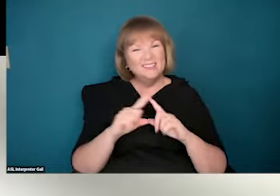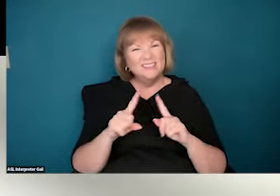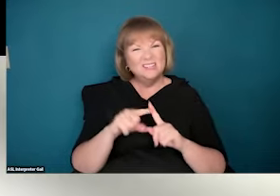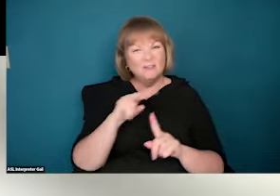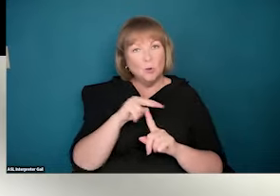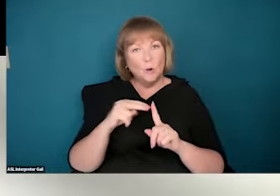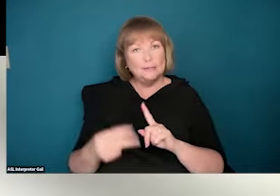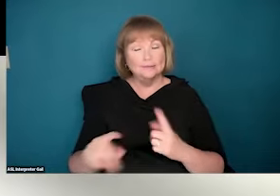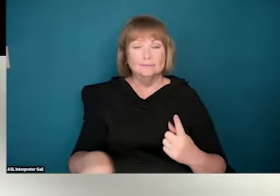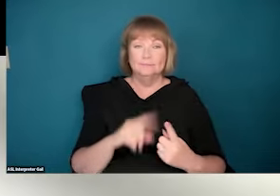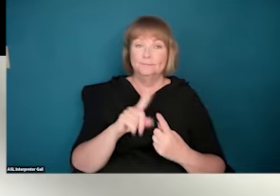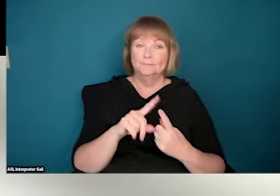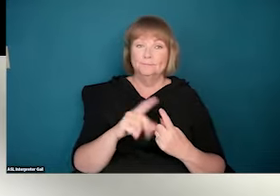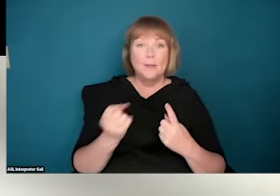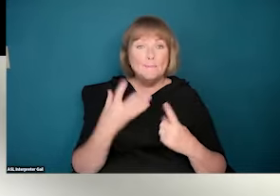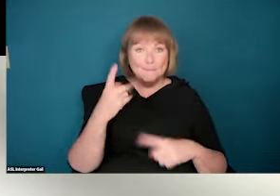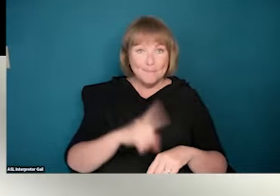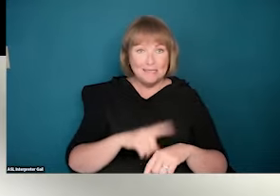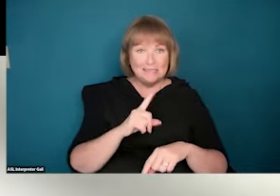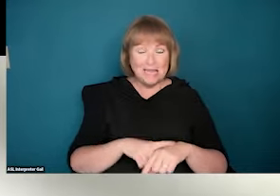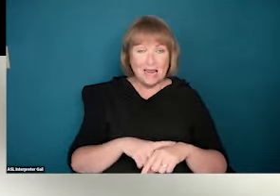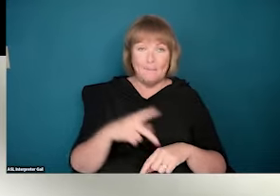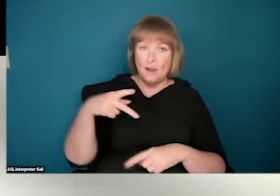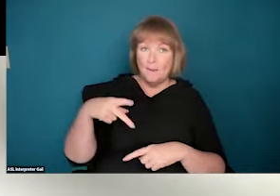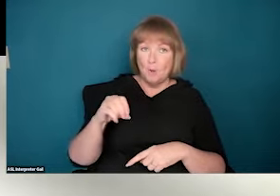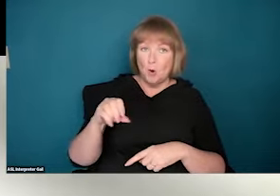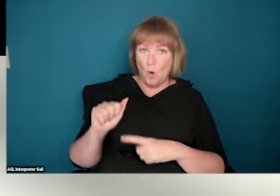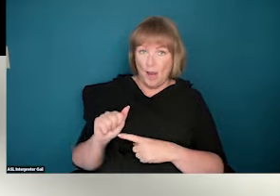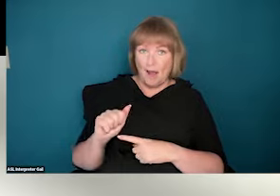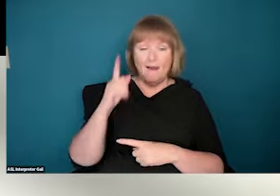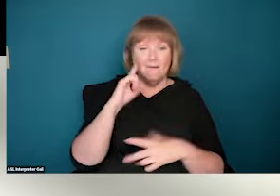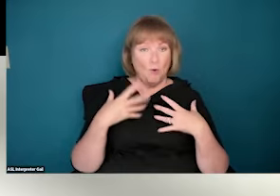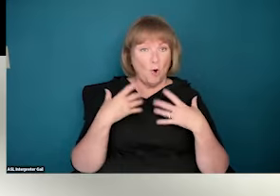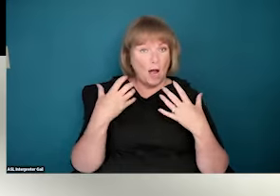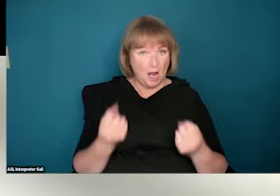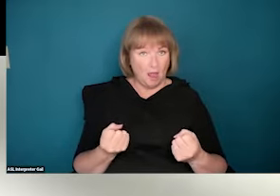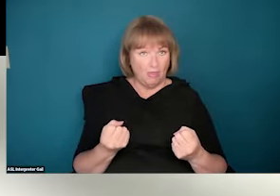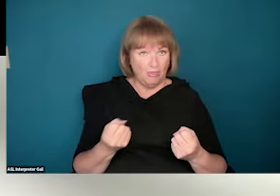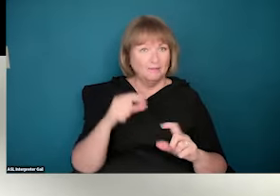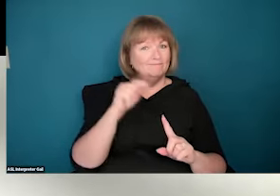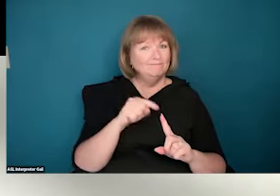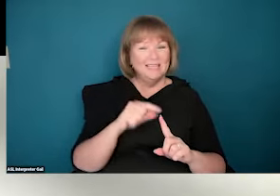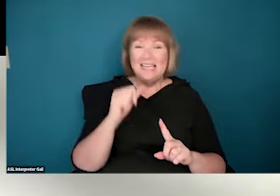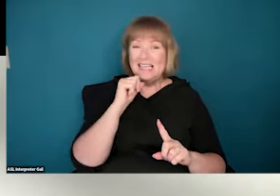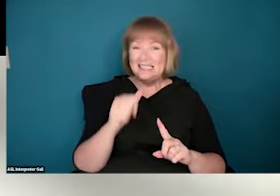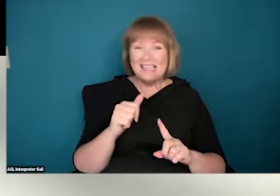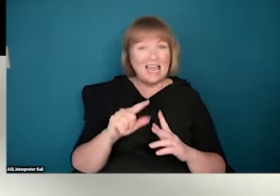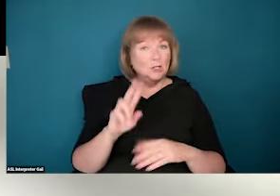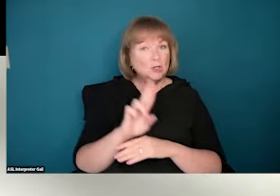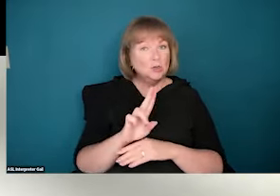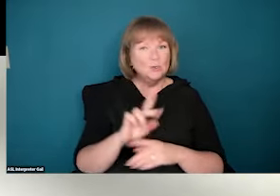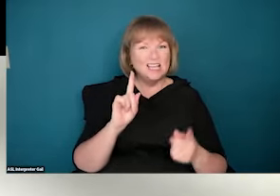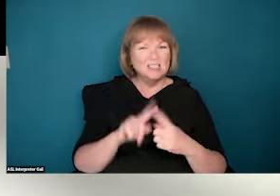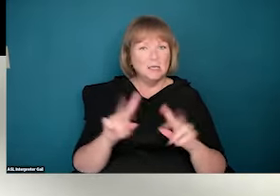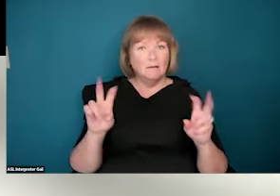tener escrito un poder de abogado para salud en dos formas diferentes. Muchísimas veces un poder